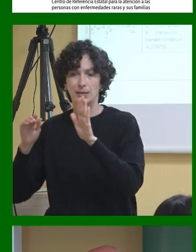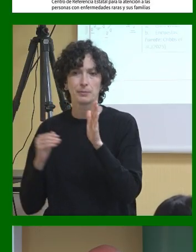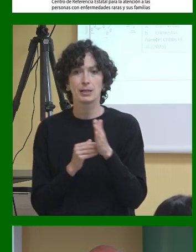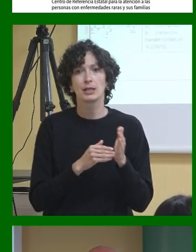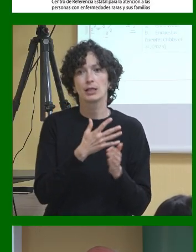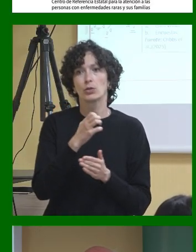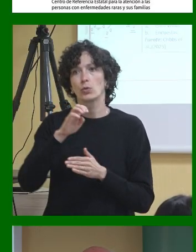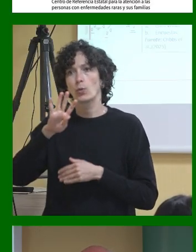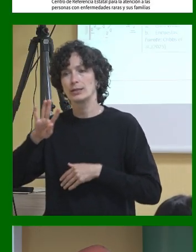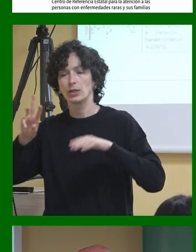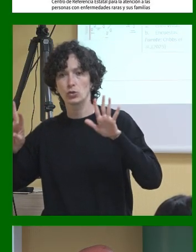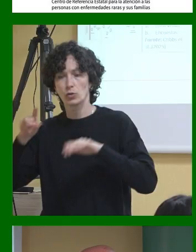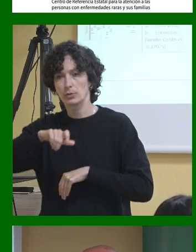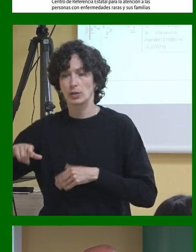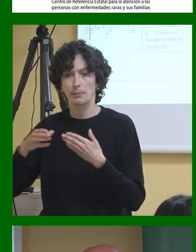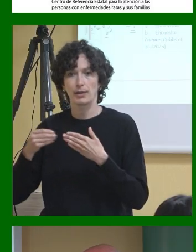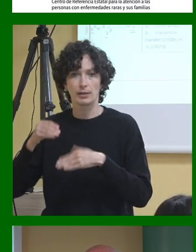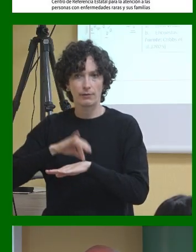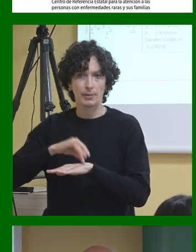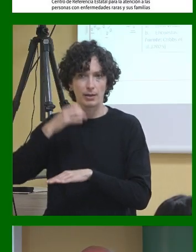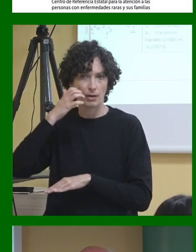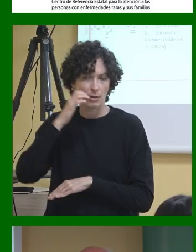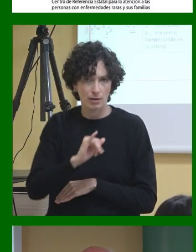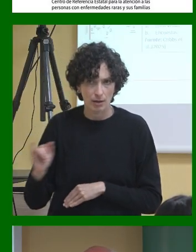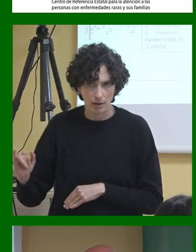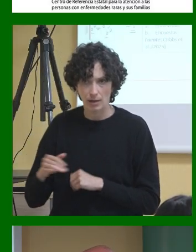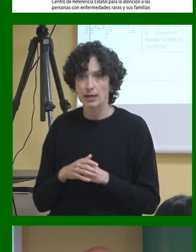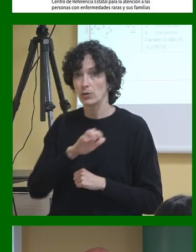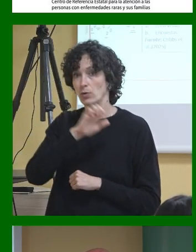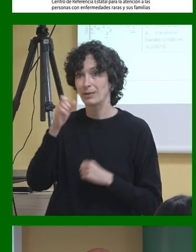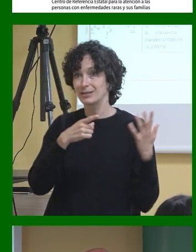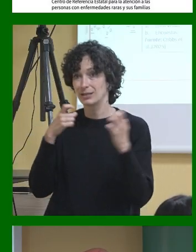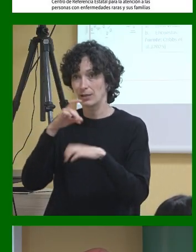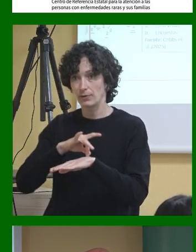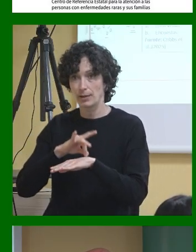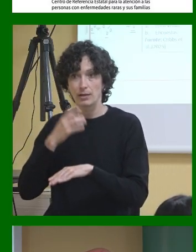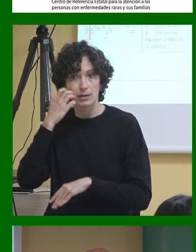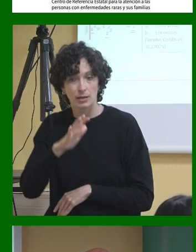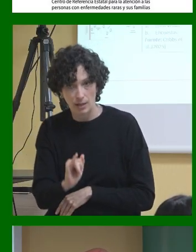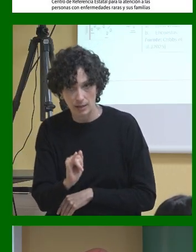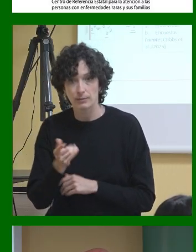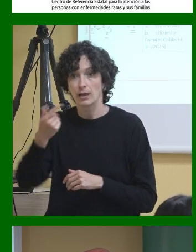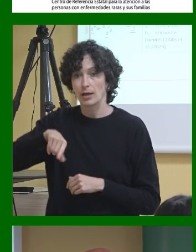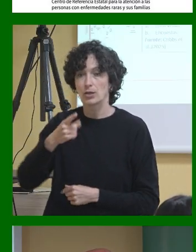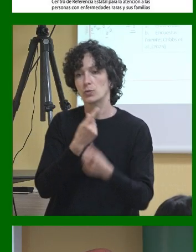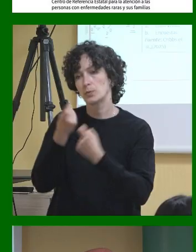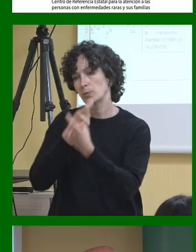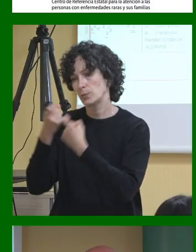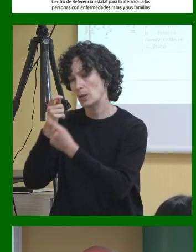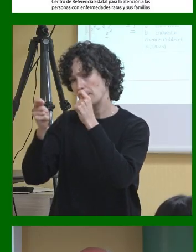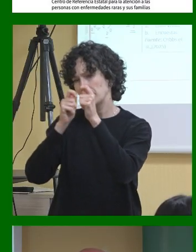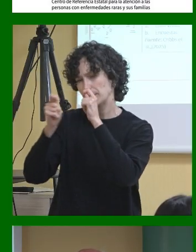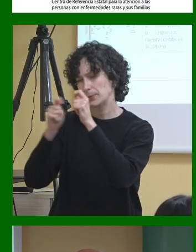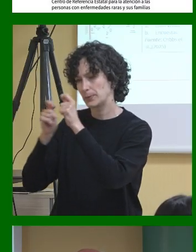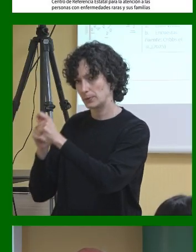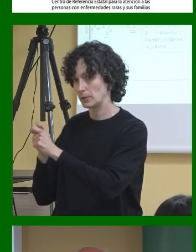296.548 pacientes con enfermedades raras. 600 enfermedades raras en Europa. Se les ha entrevistado y encuestado. Y para